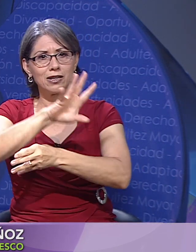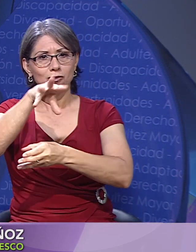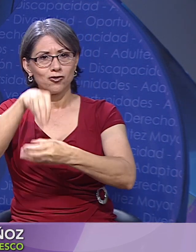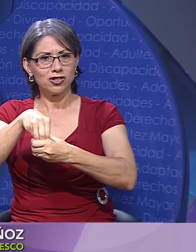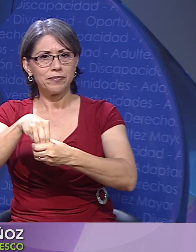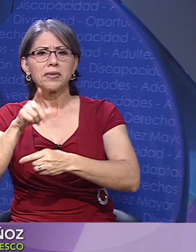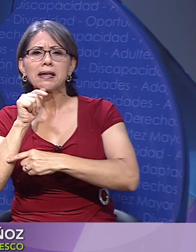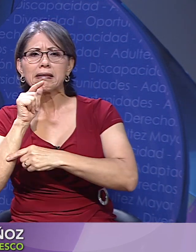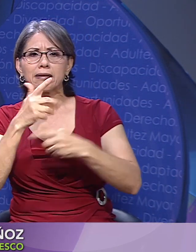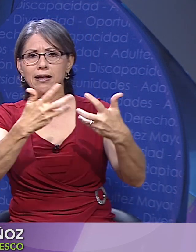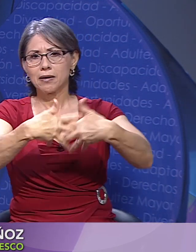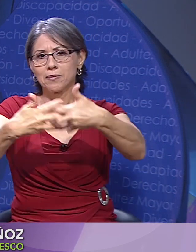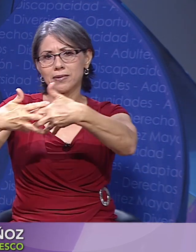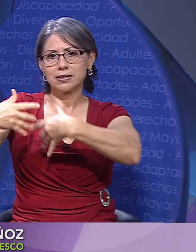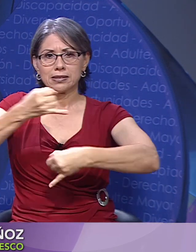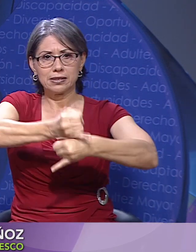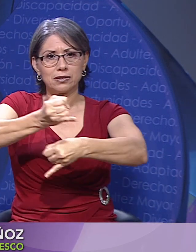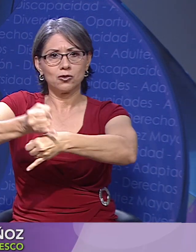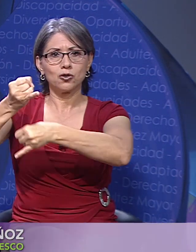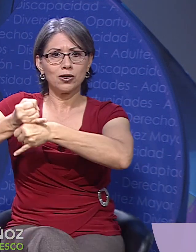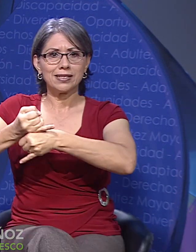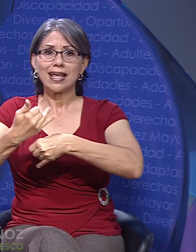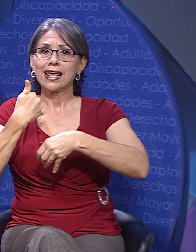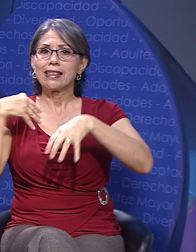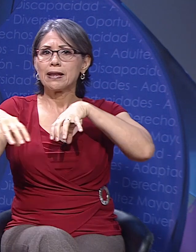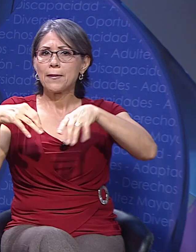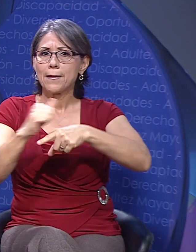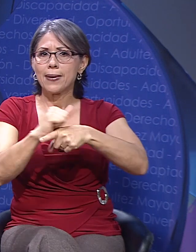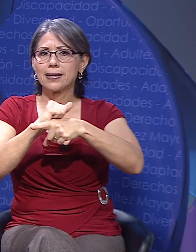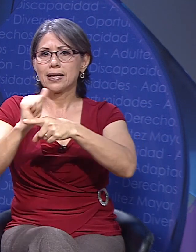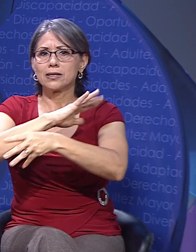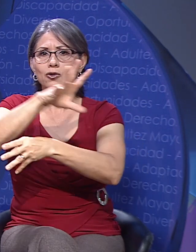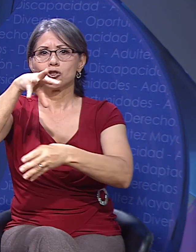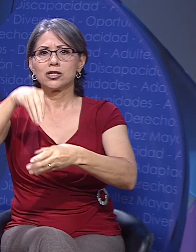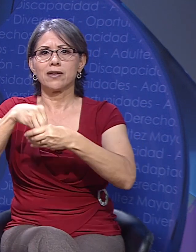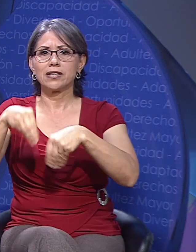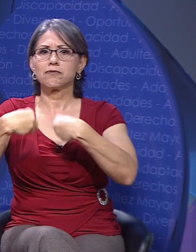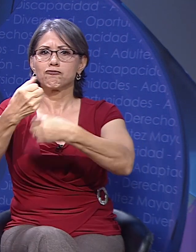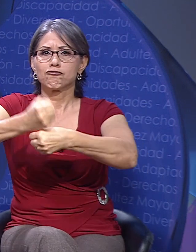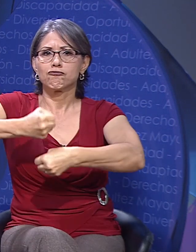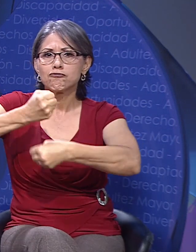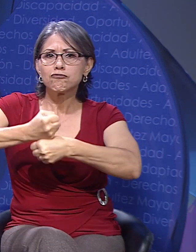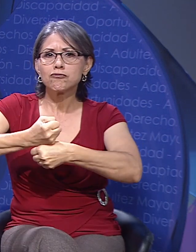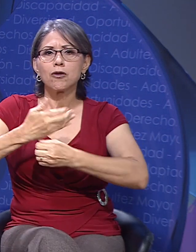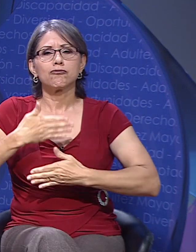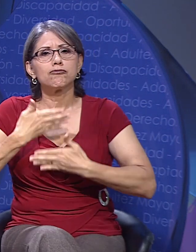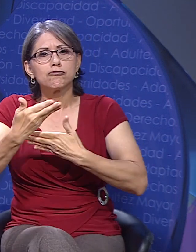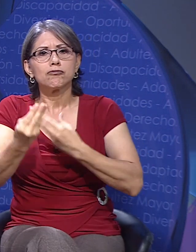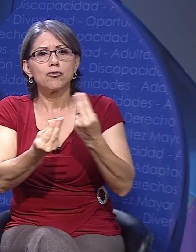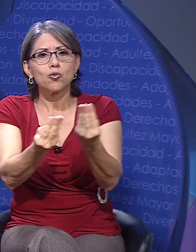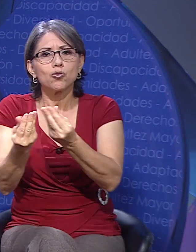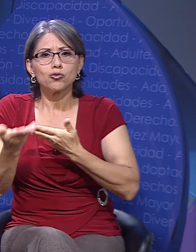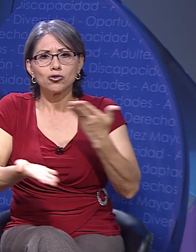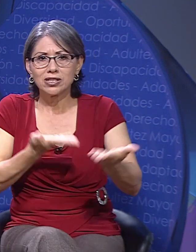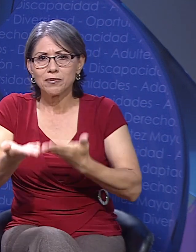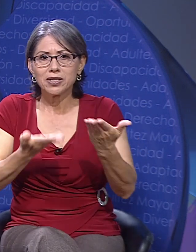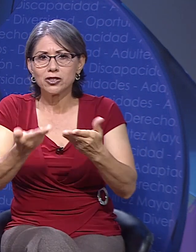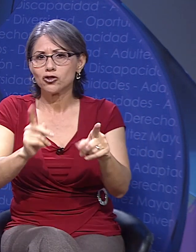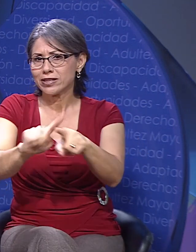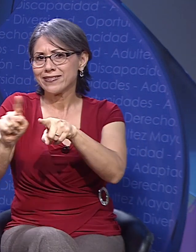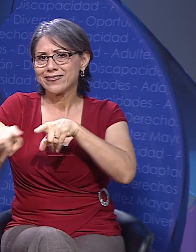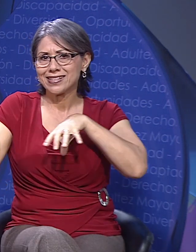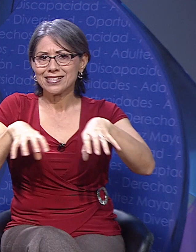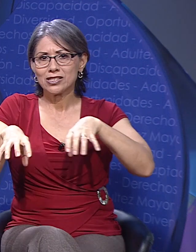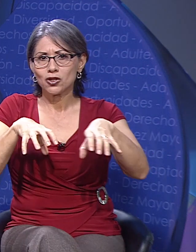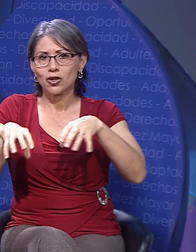Rica Incluye a las empresas e instituciones que tienen prácticas inclusivas en la empleabilidad, la prestación de productos y servicios y